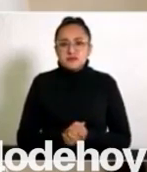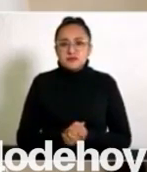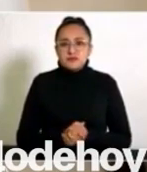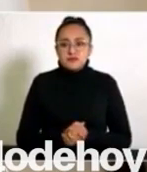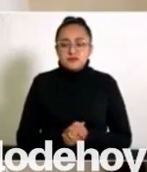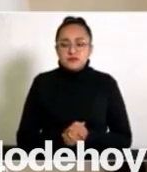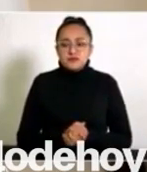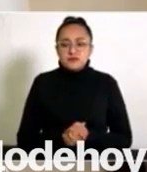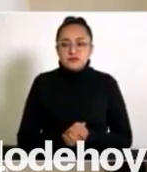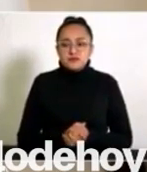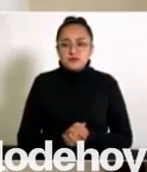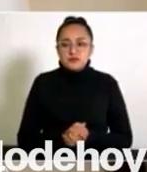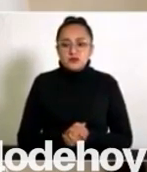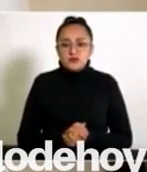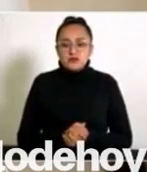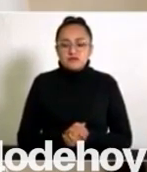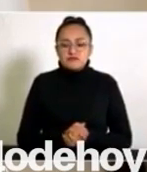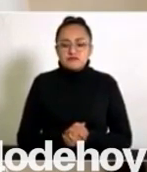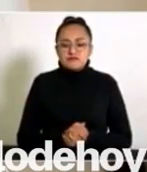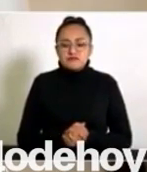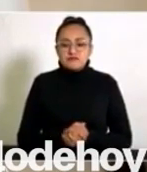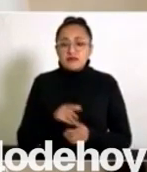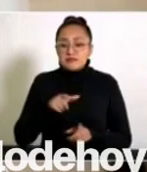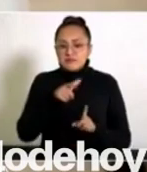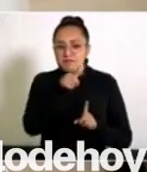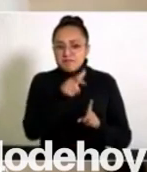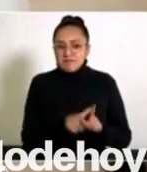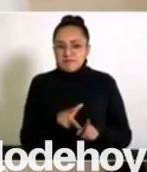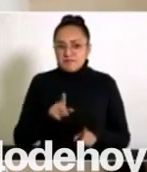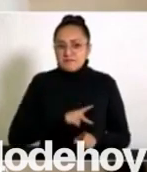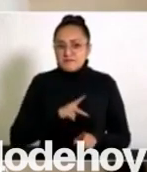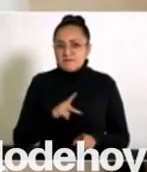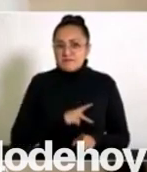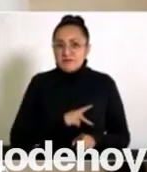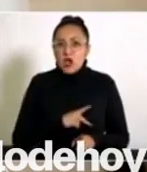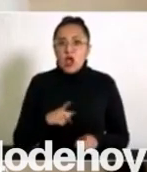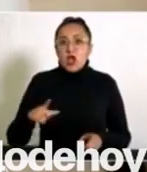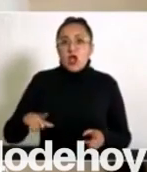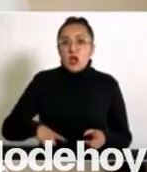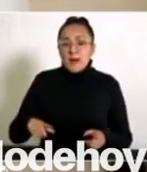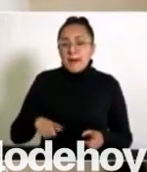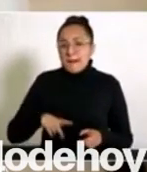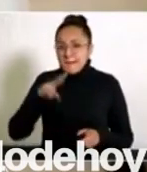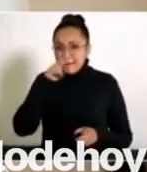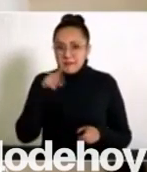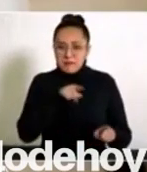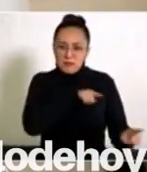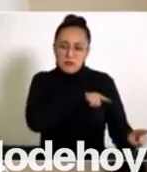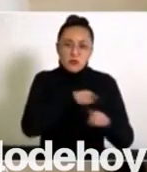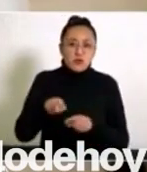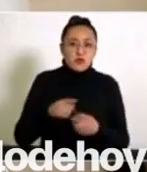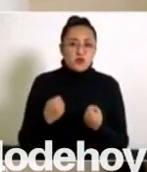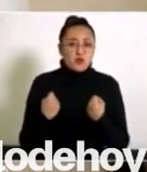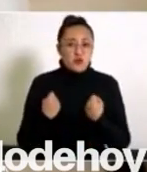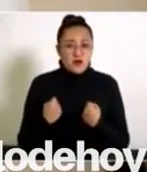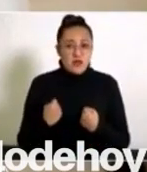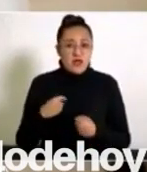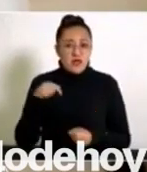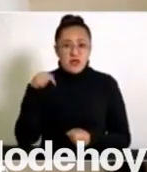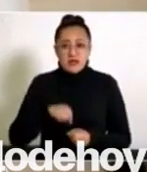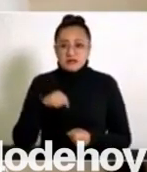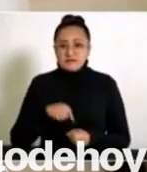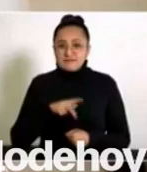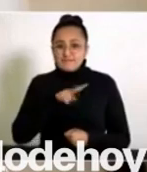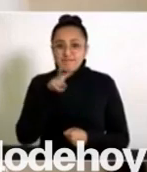el esquema gubernamental mexicano un señalamiento muy duro muy